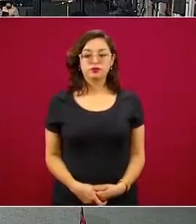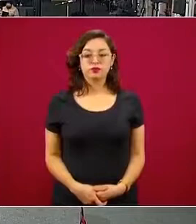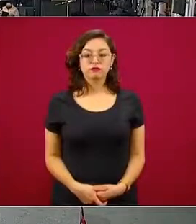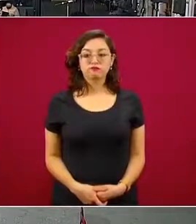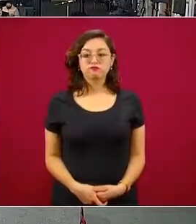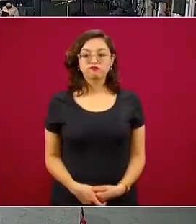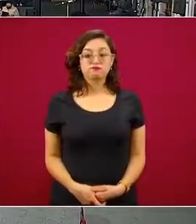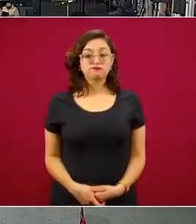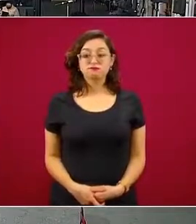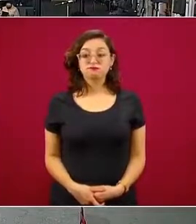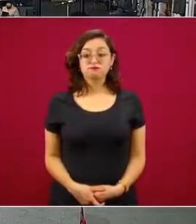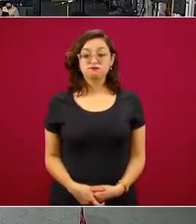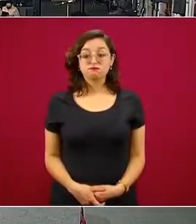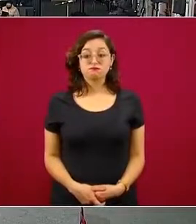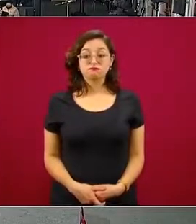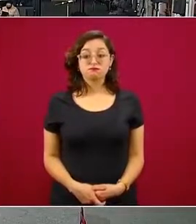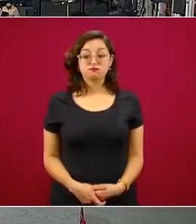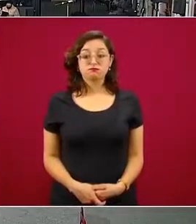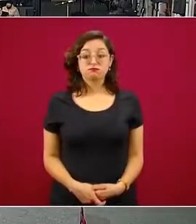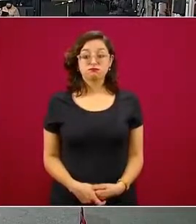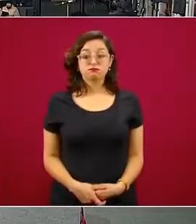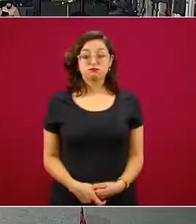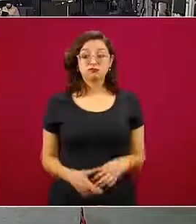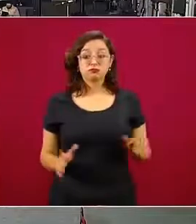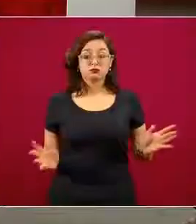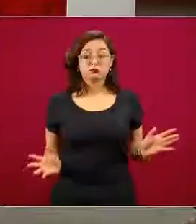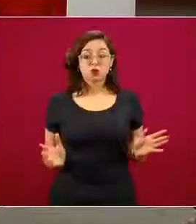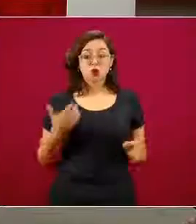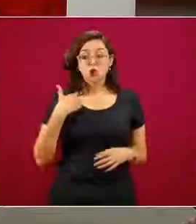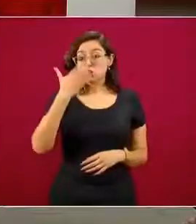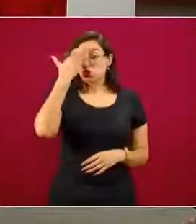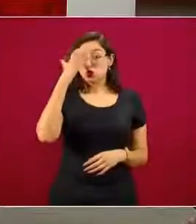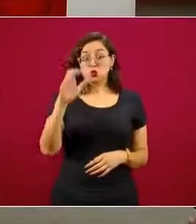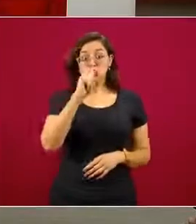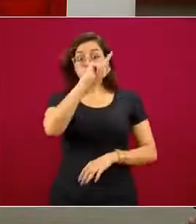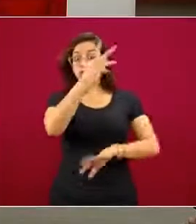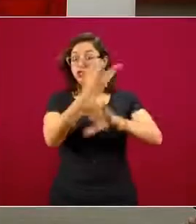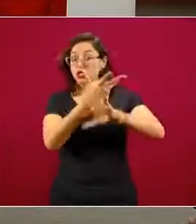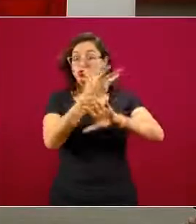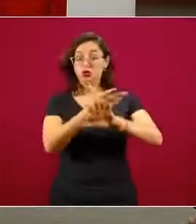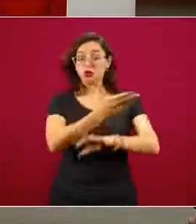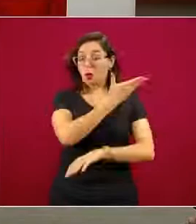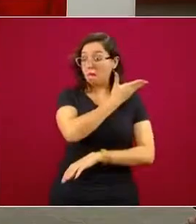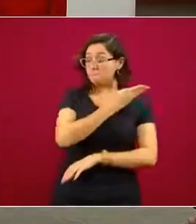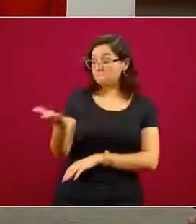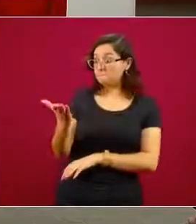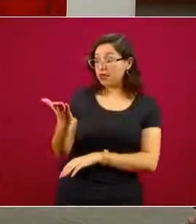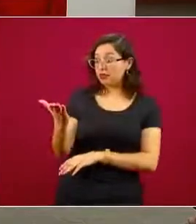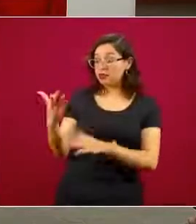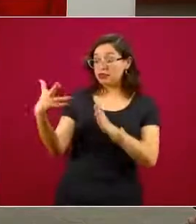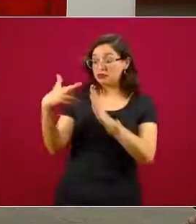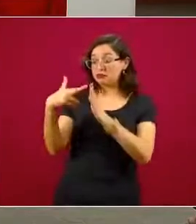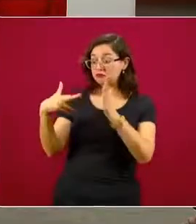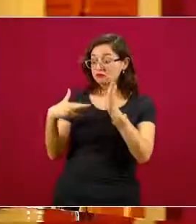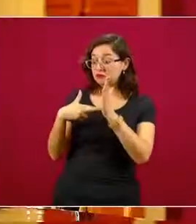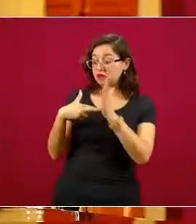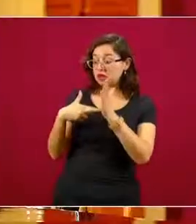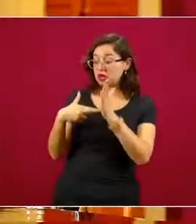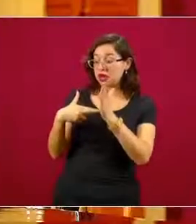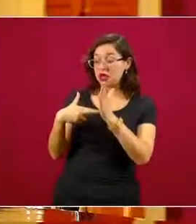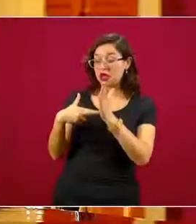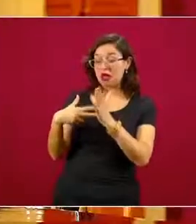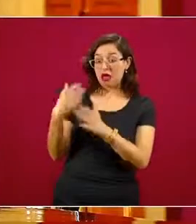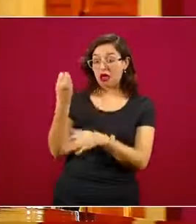No conozco que exista un requerimiento generalizado o específico en el caso de un mandatario que va a visitar otro mandatario al